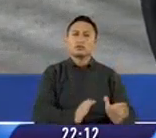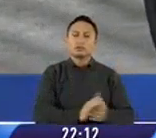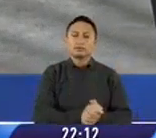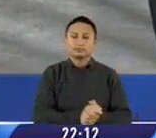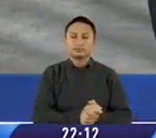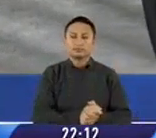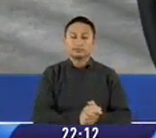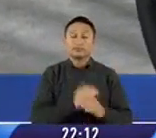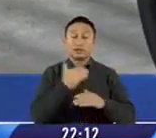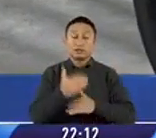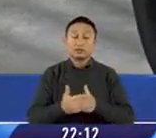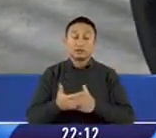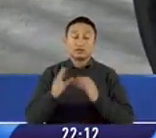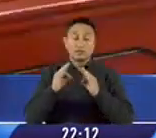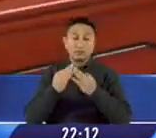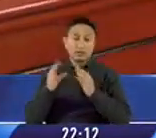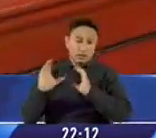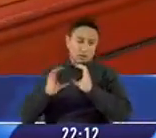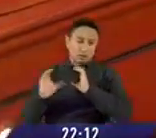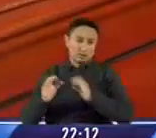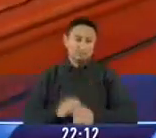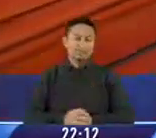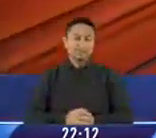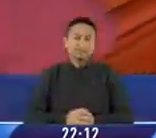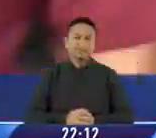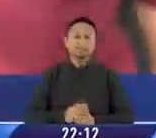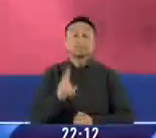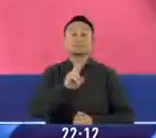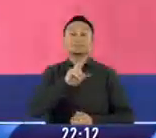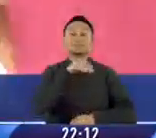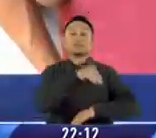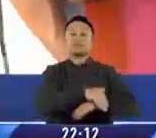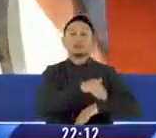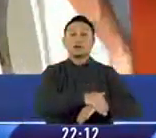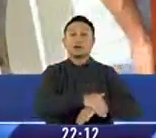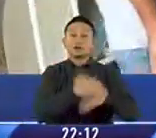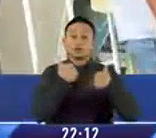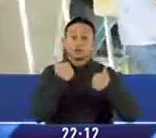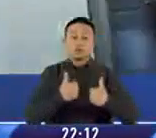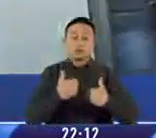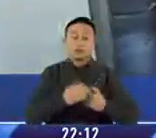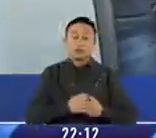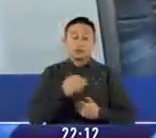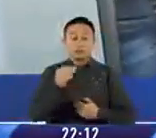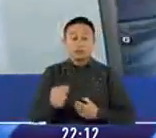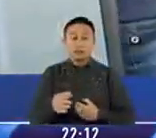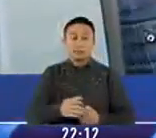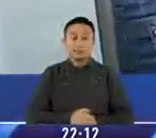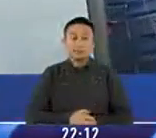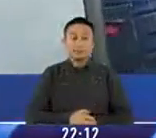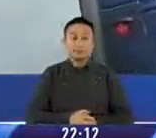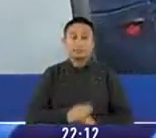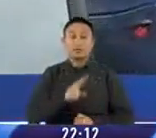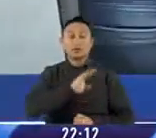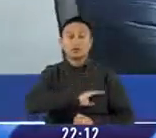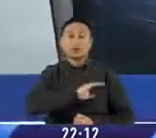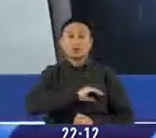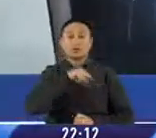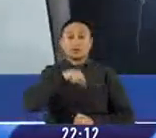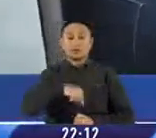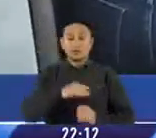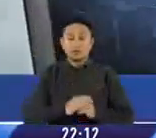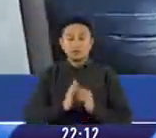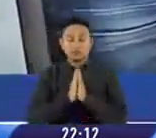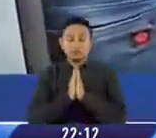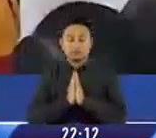Eso es que vamos a conversar con el familiar allá. La tarde de este viernes, sus restos retornaron al cantón Puerto López. En el municipio realizaron una capilla